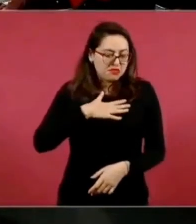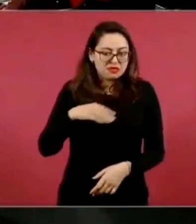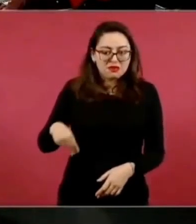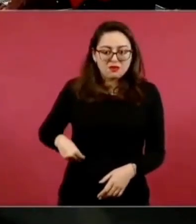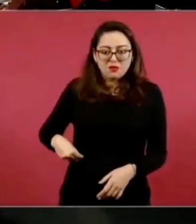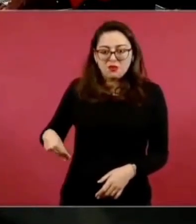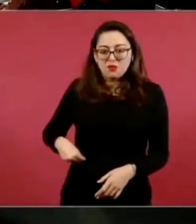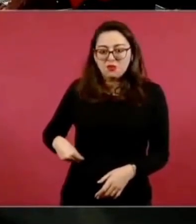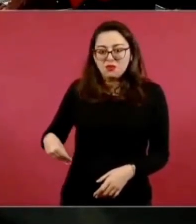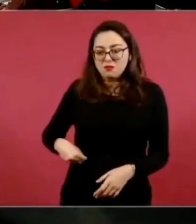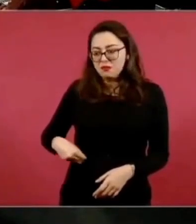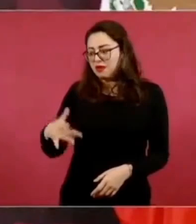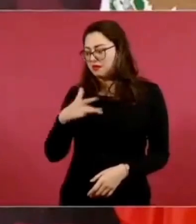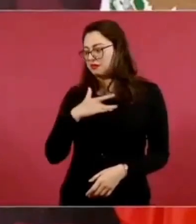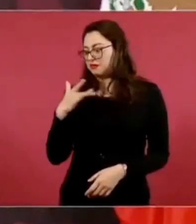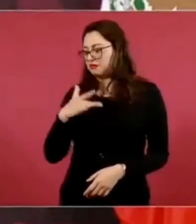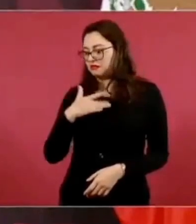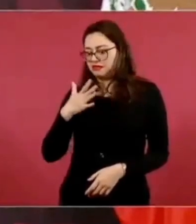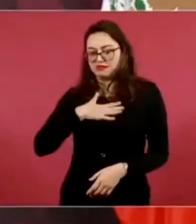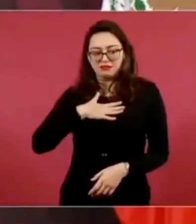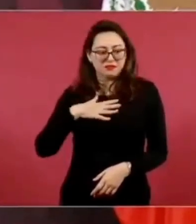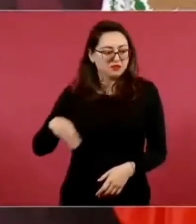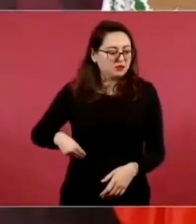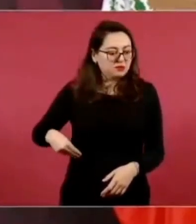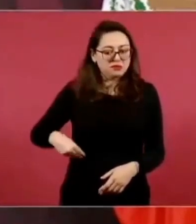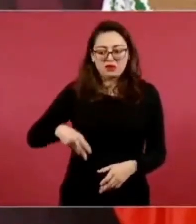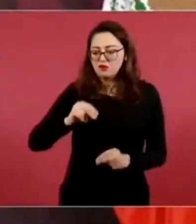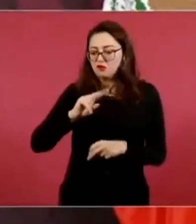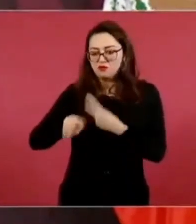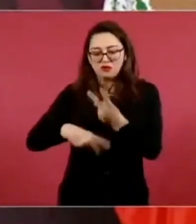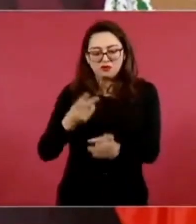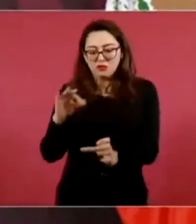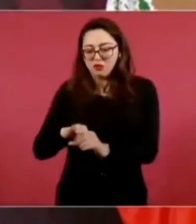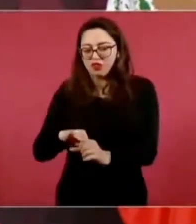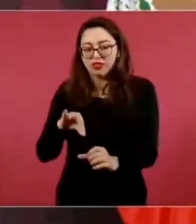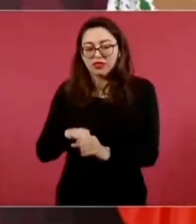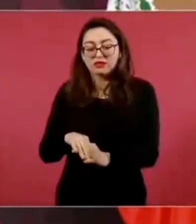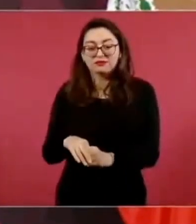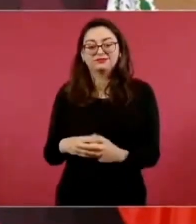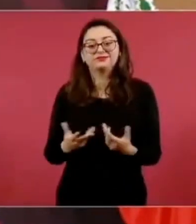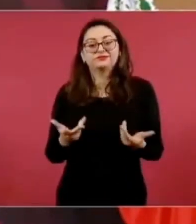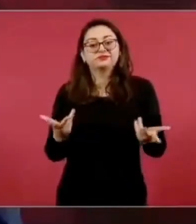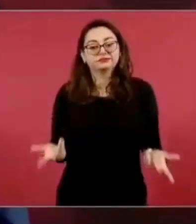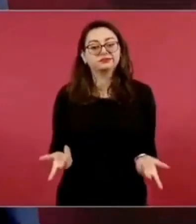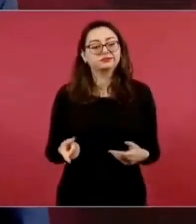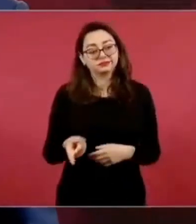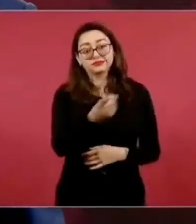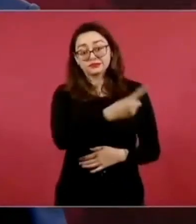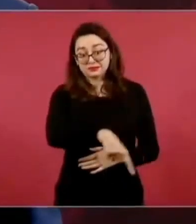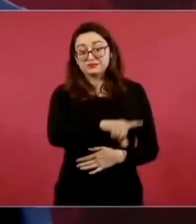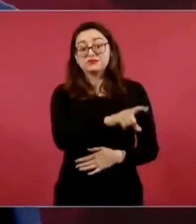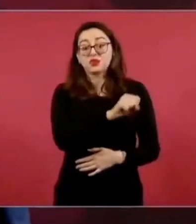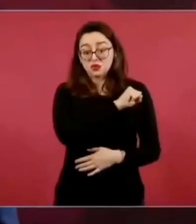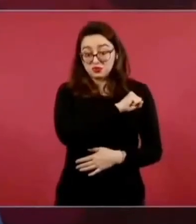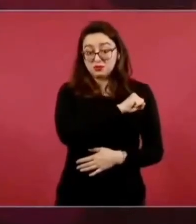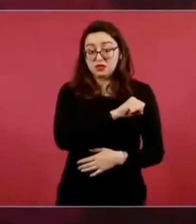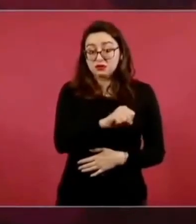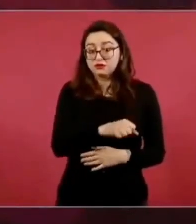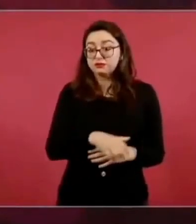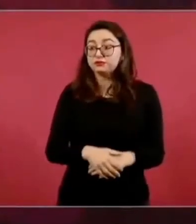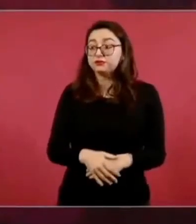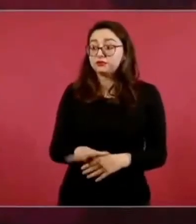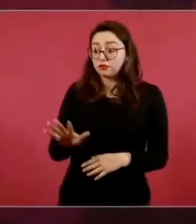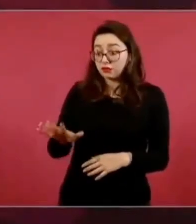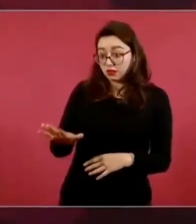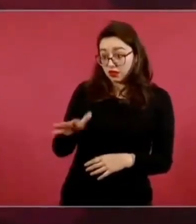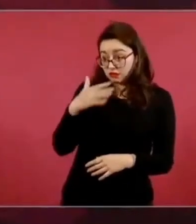el complejo de culpa Pero esa era la perversidad Quieres agua para